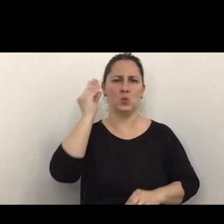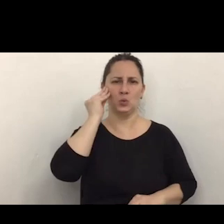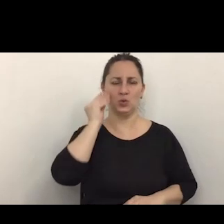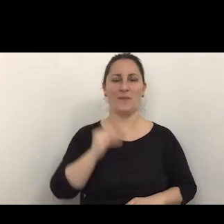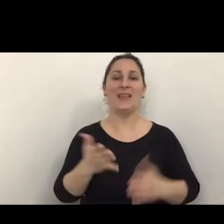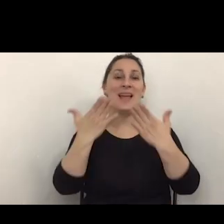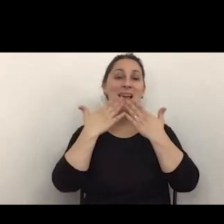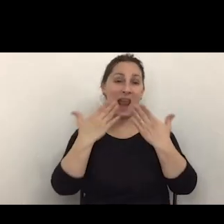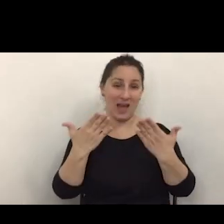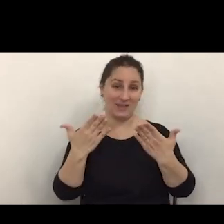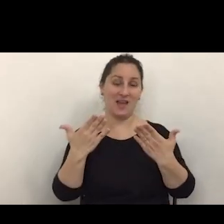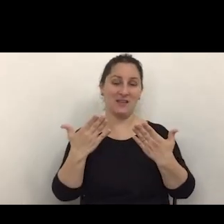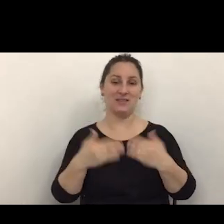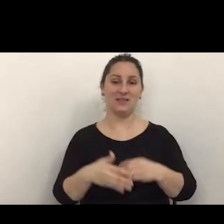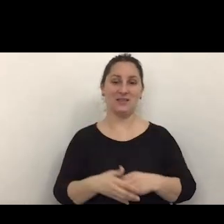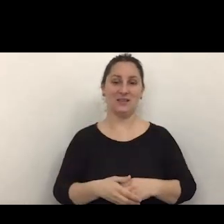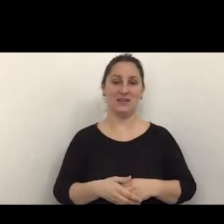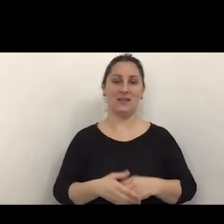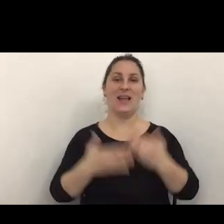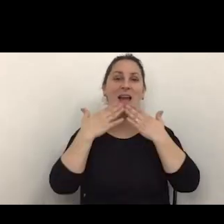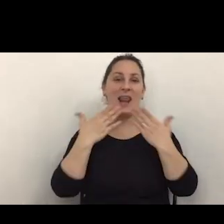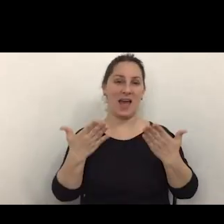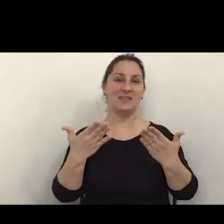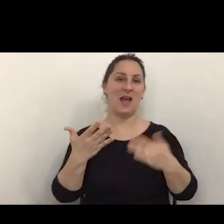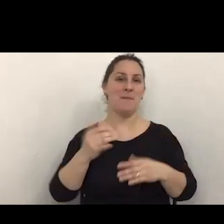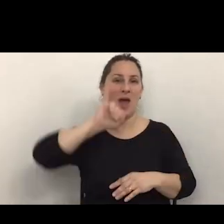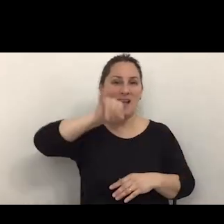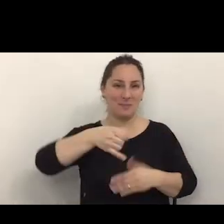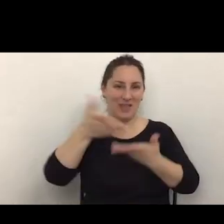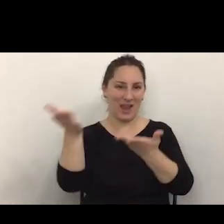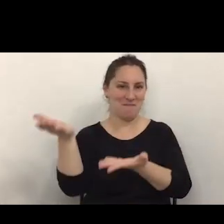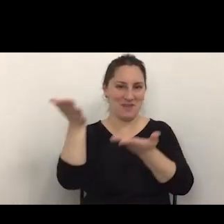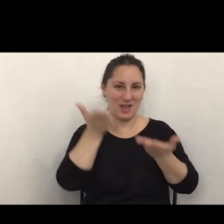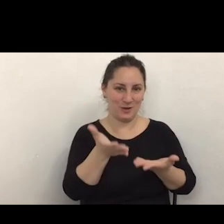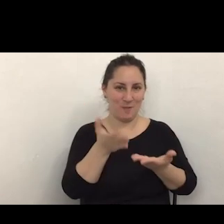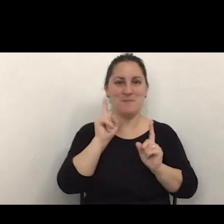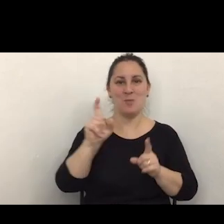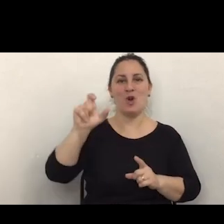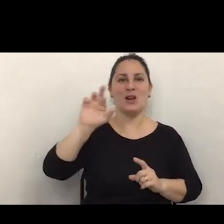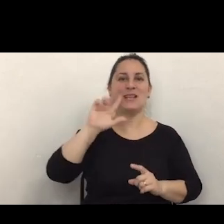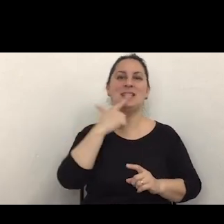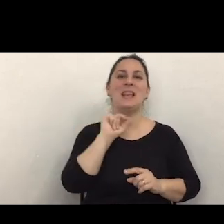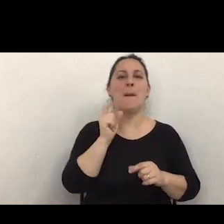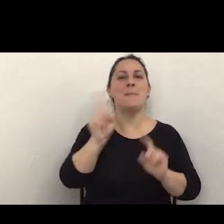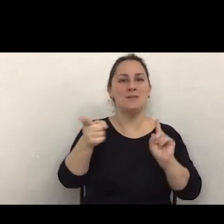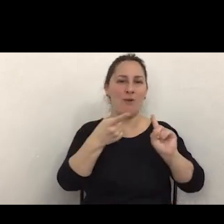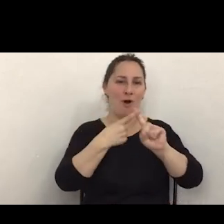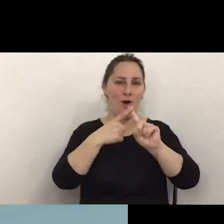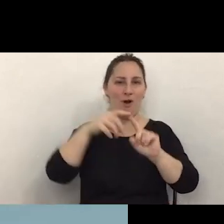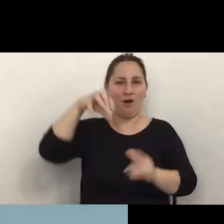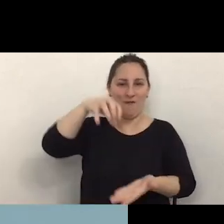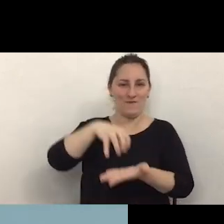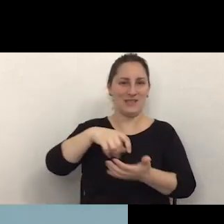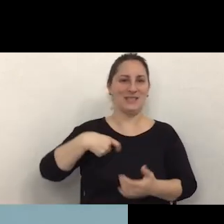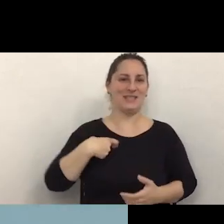por aceptar por la invitación que te hizo Cris a través del sindicato. Te agradezco.